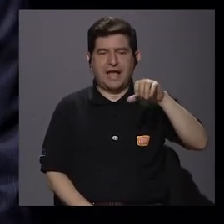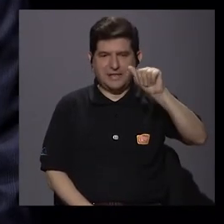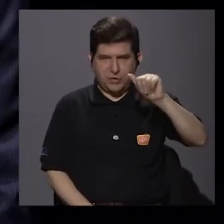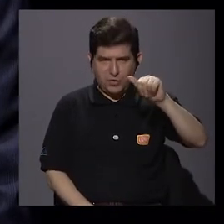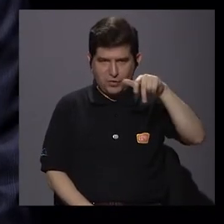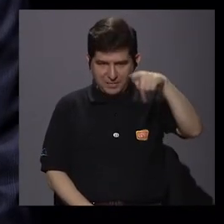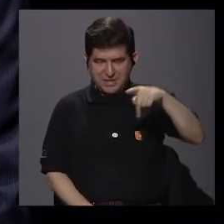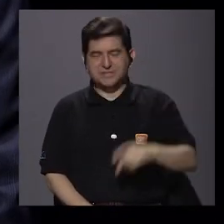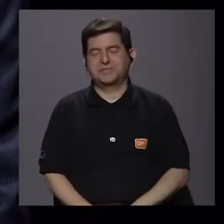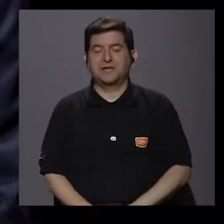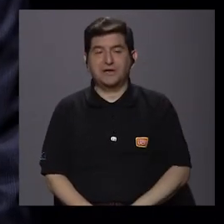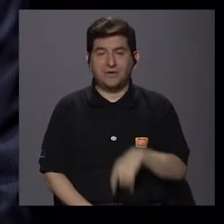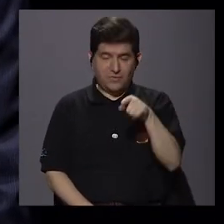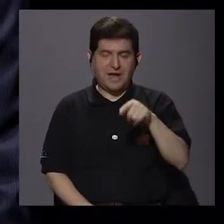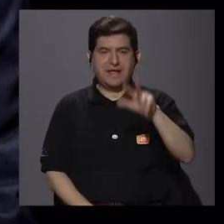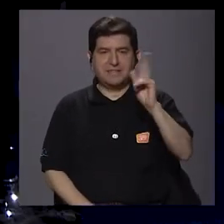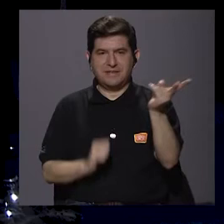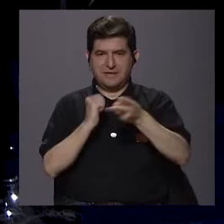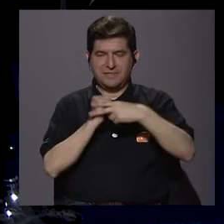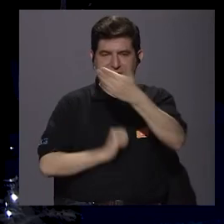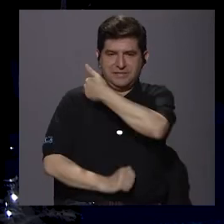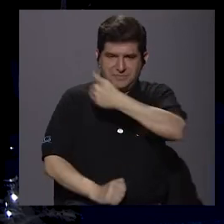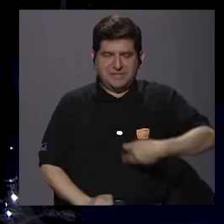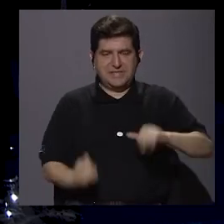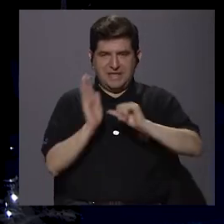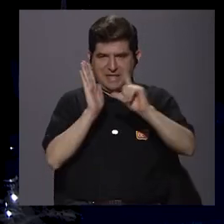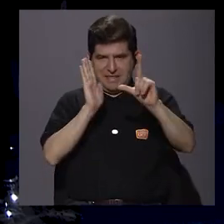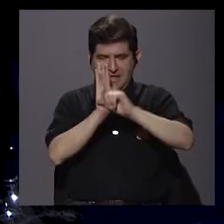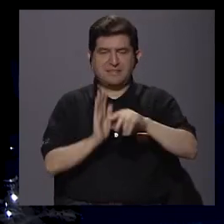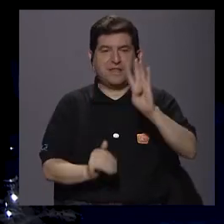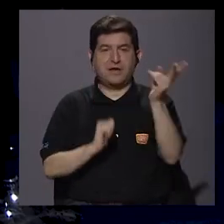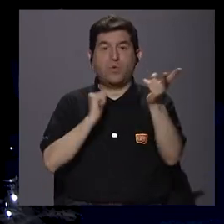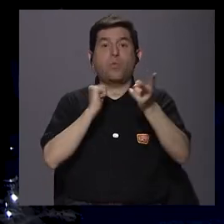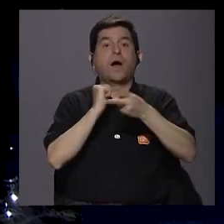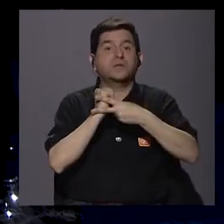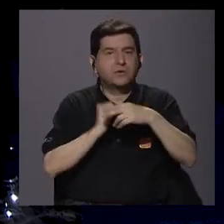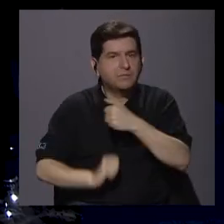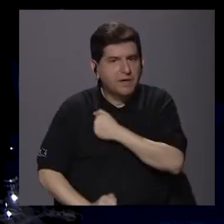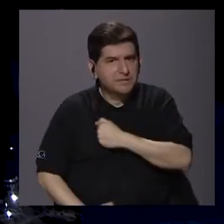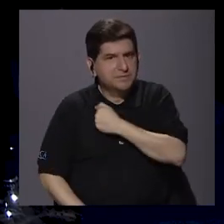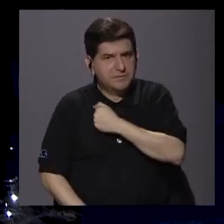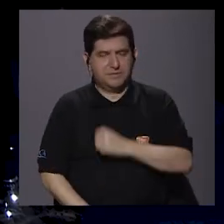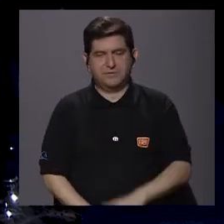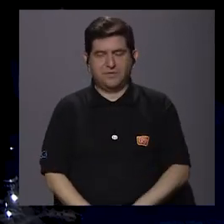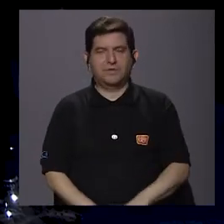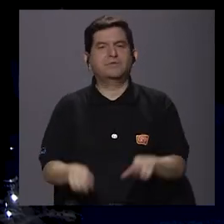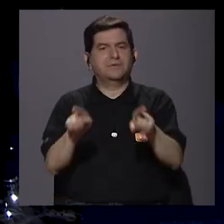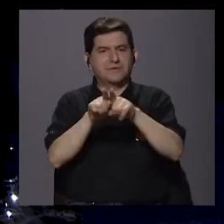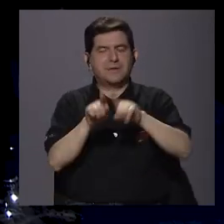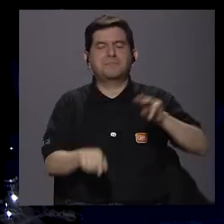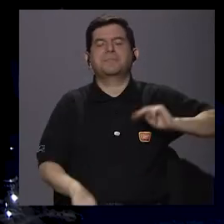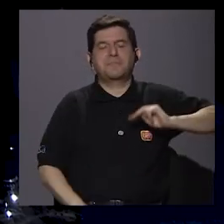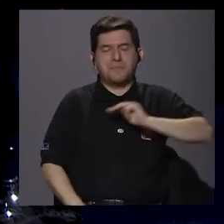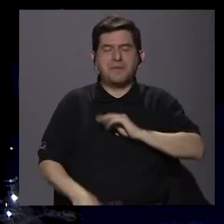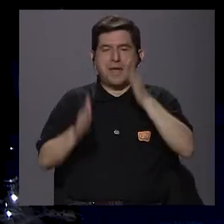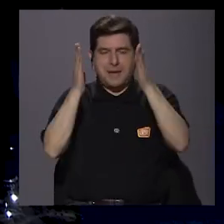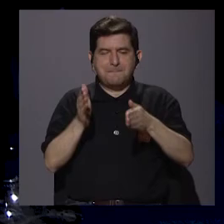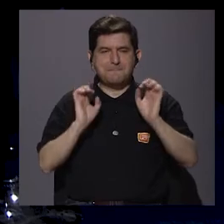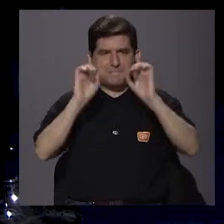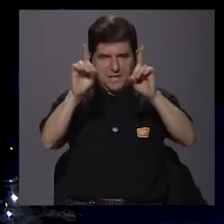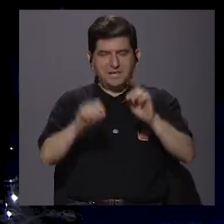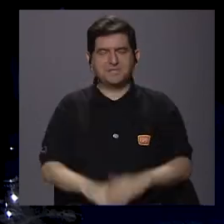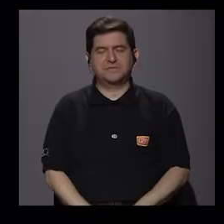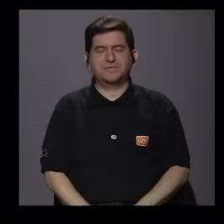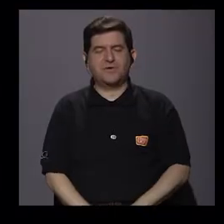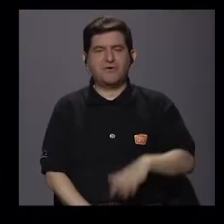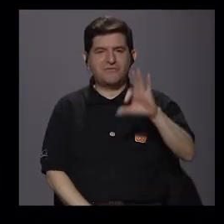hombre récord en asamblea iniciativa tres veces presidente de esa asamblea cuatro veces madrid perdón y por supuesto también ministro de educación don